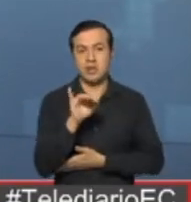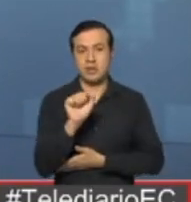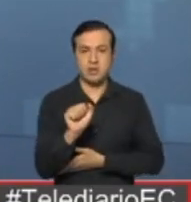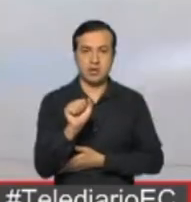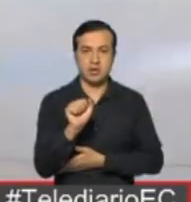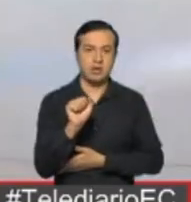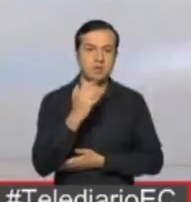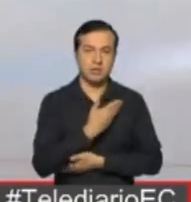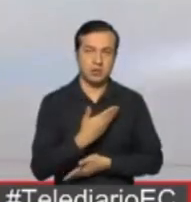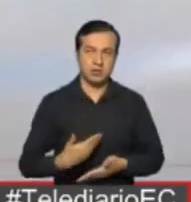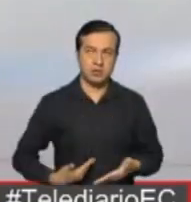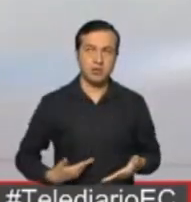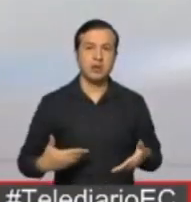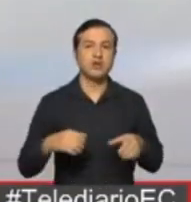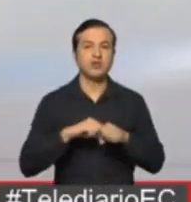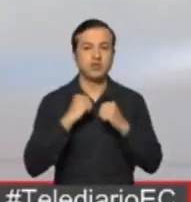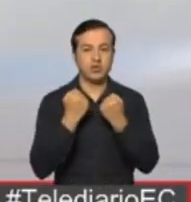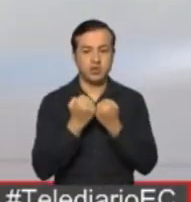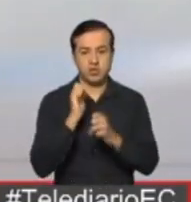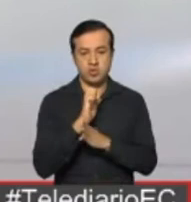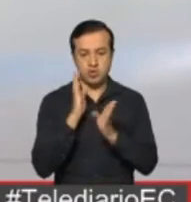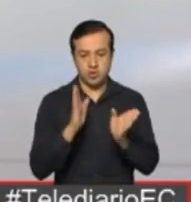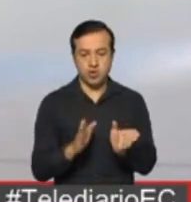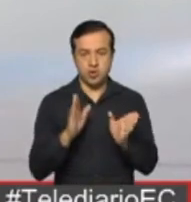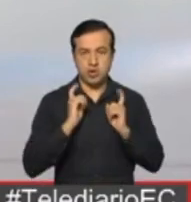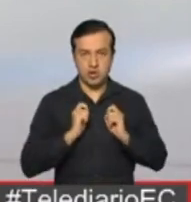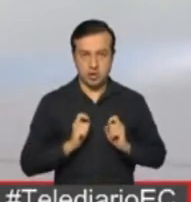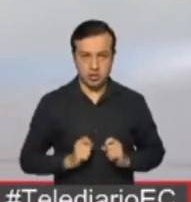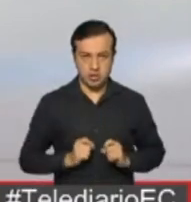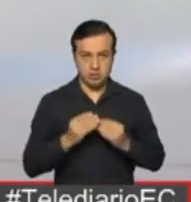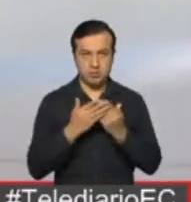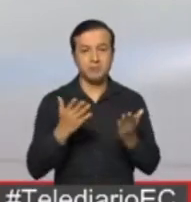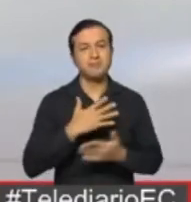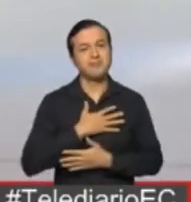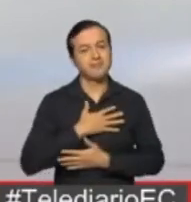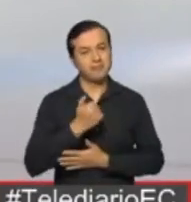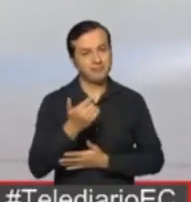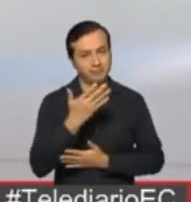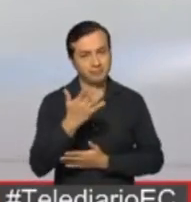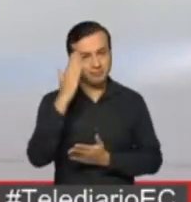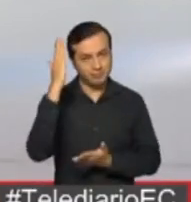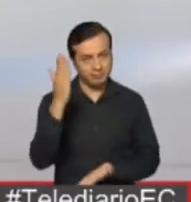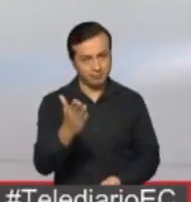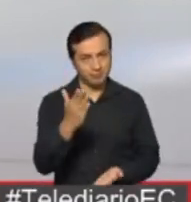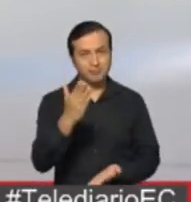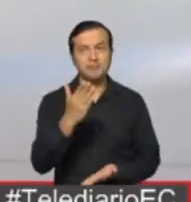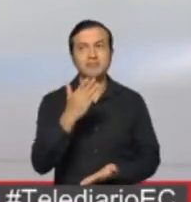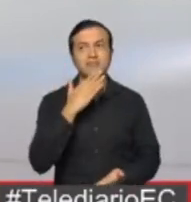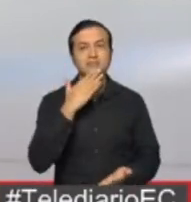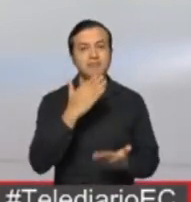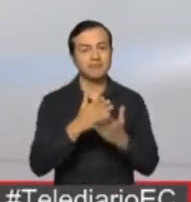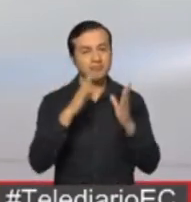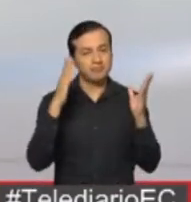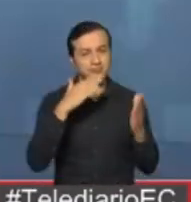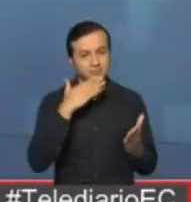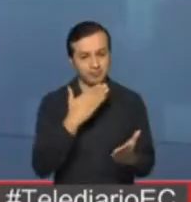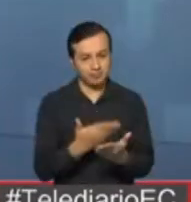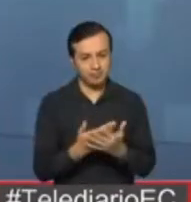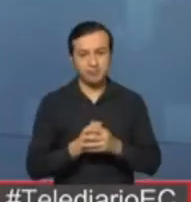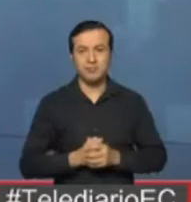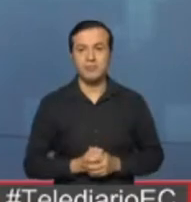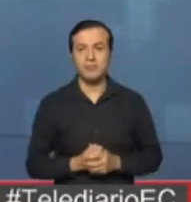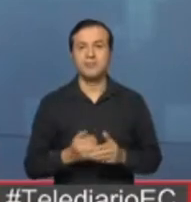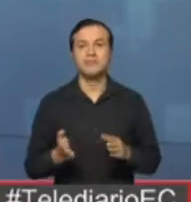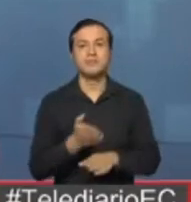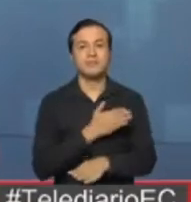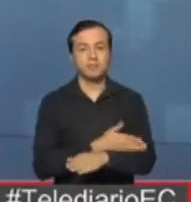ella es presidenta de la sociedad ecuatoriana oncológica cómo está usted bienvenidas días muchas gracias limitación antes de entrar